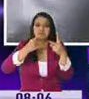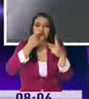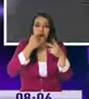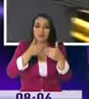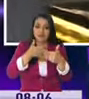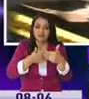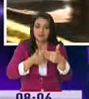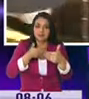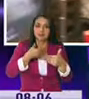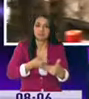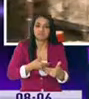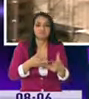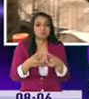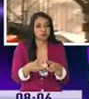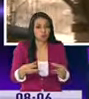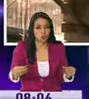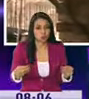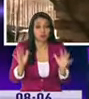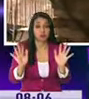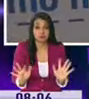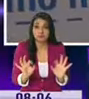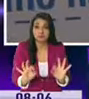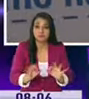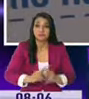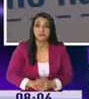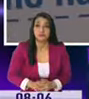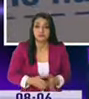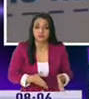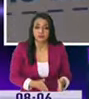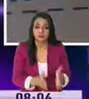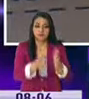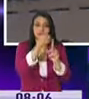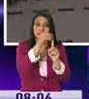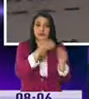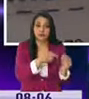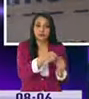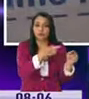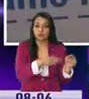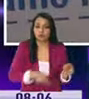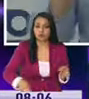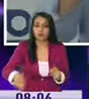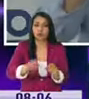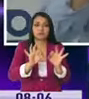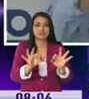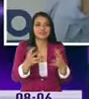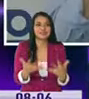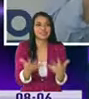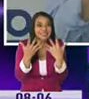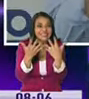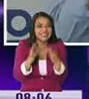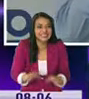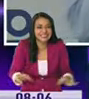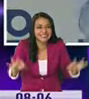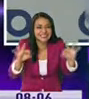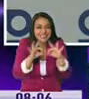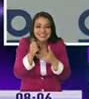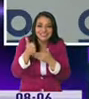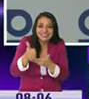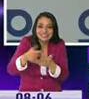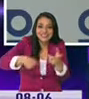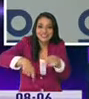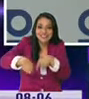duda, para ese tráfico colapsado que se tiene en la Manuel Córdoba Galarza. Obra fundamental que va a beneficiar no solamente a la